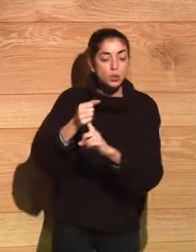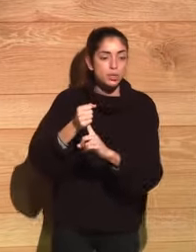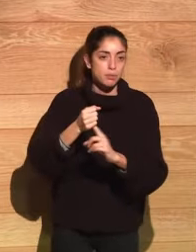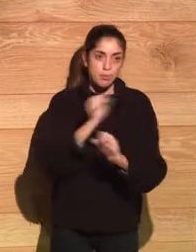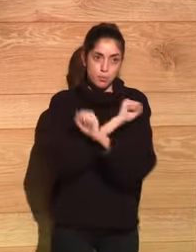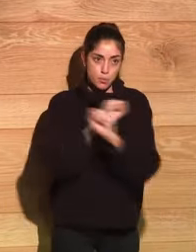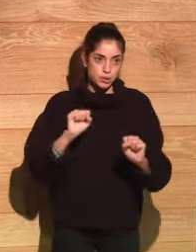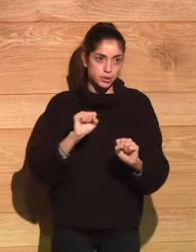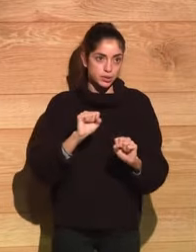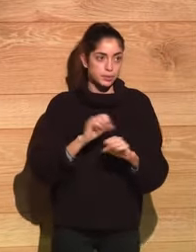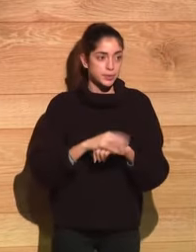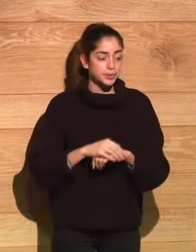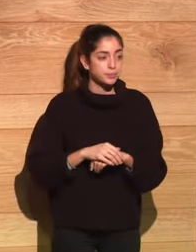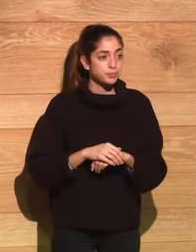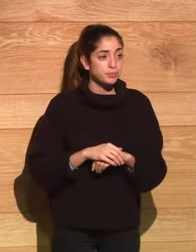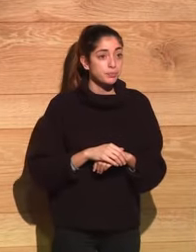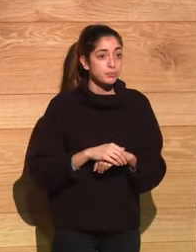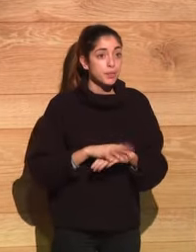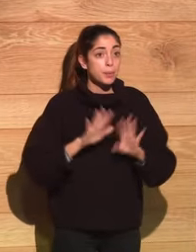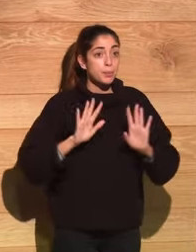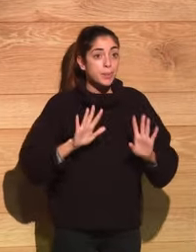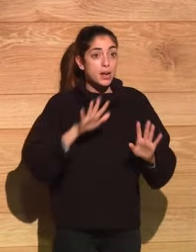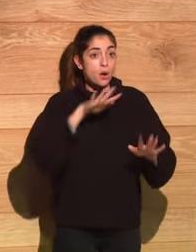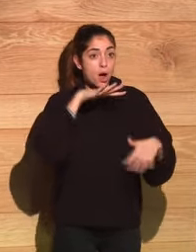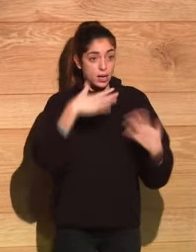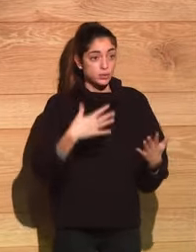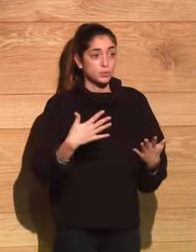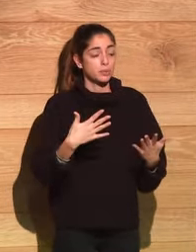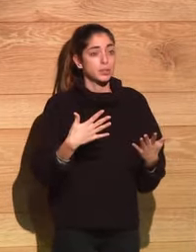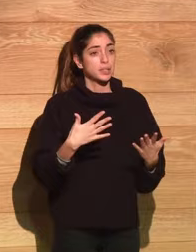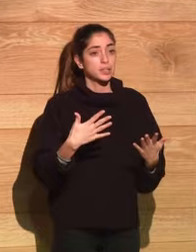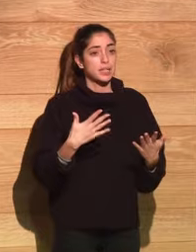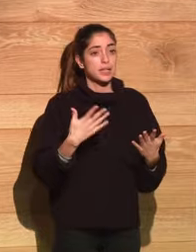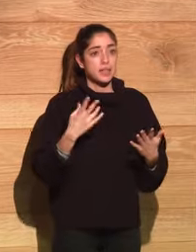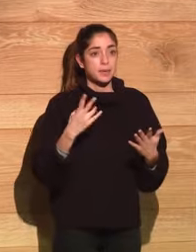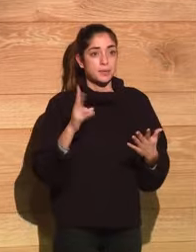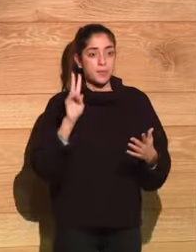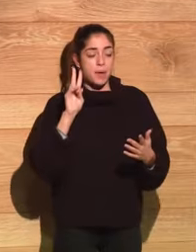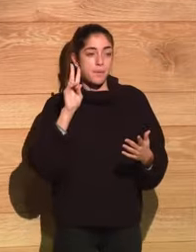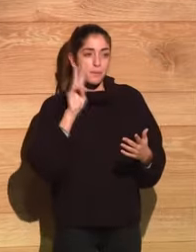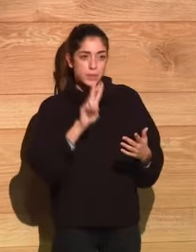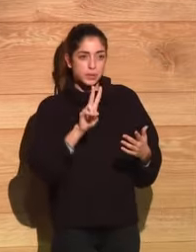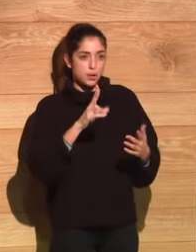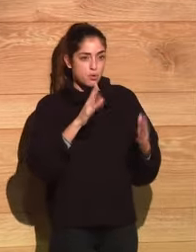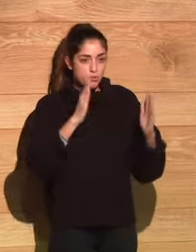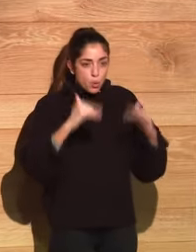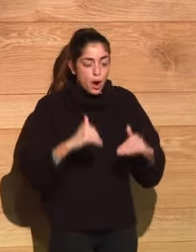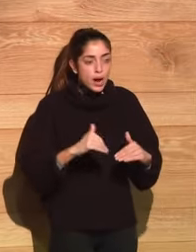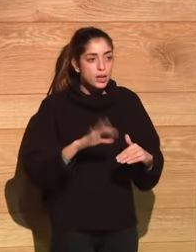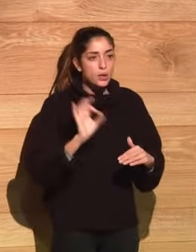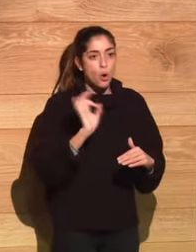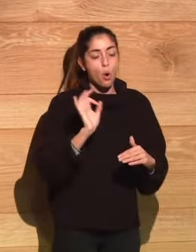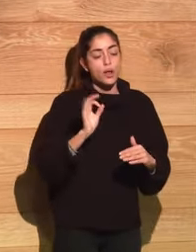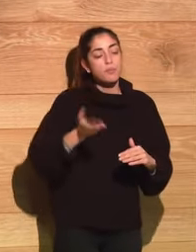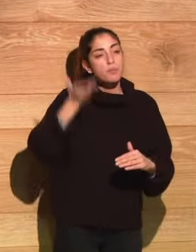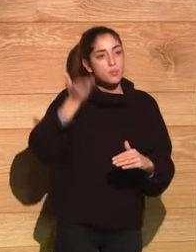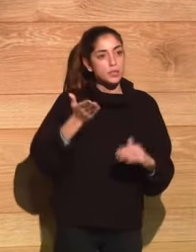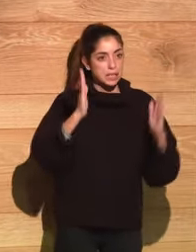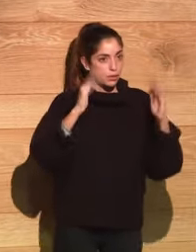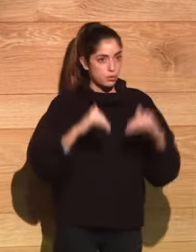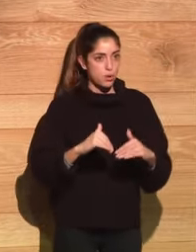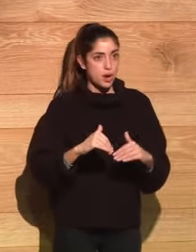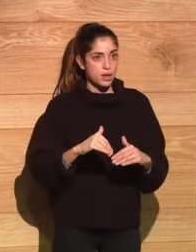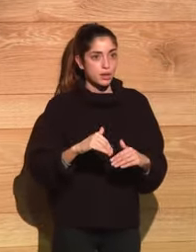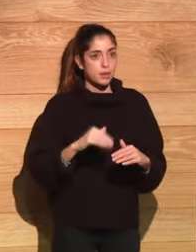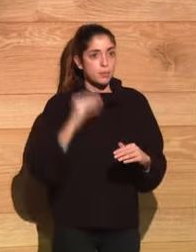manera pues pensamos que no tienen la visibilidad y la relevancia que deberían tener. Pensadores